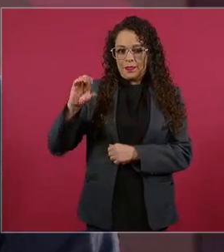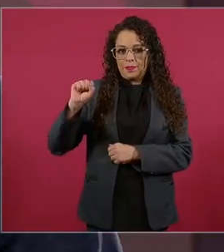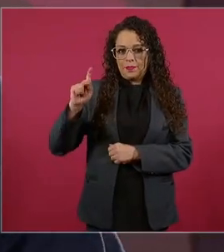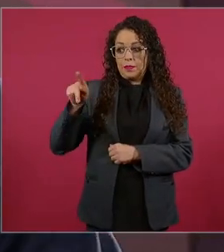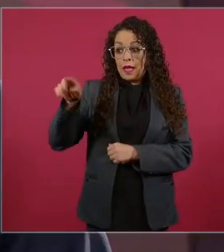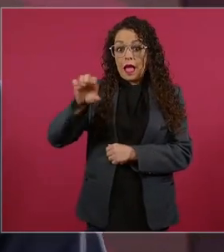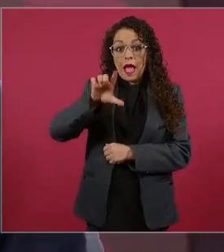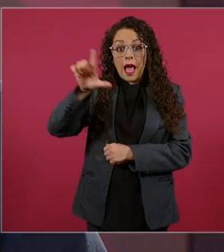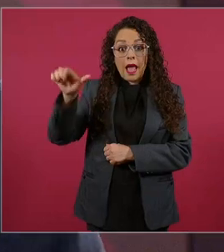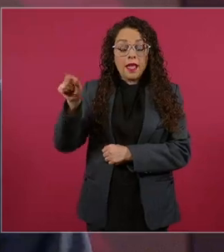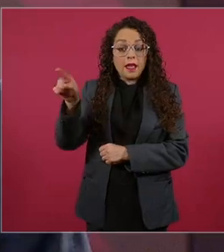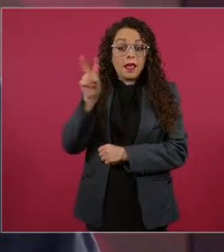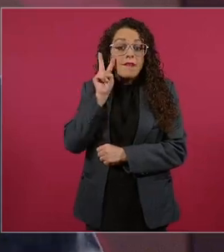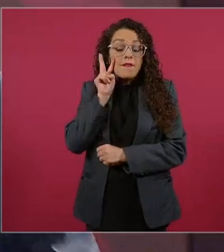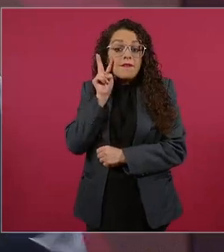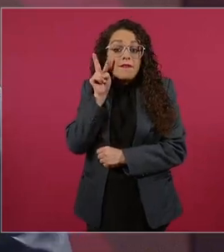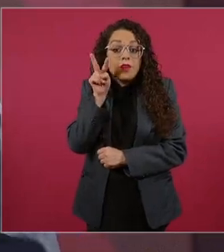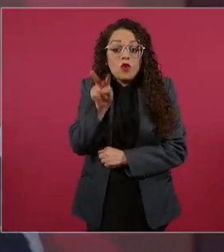todavía